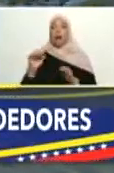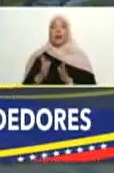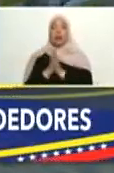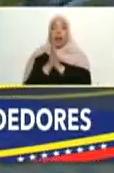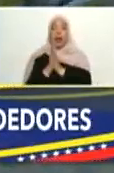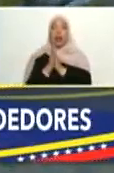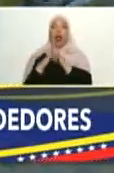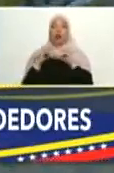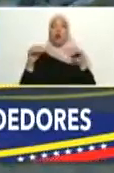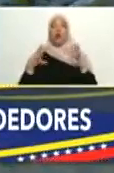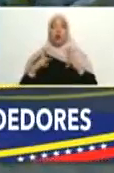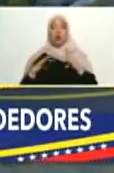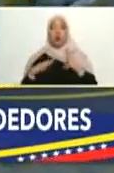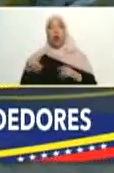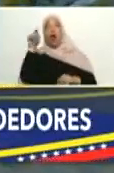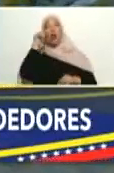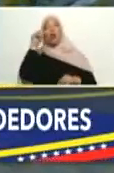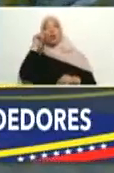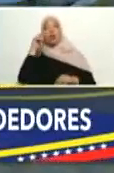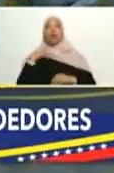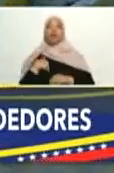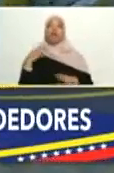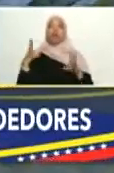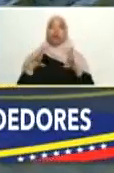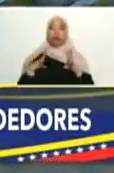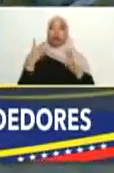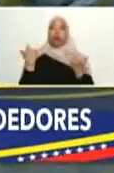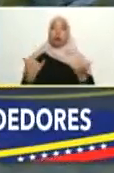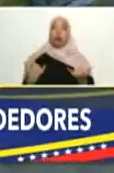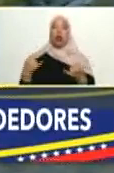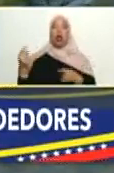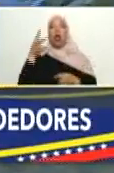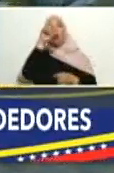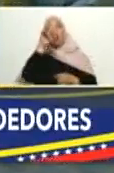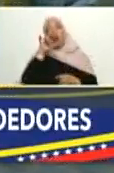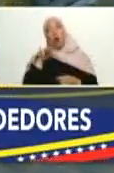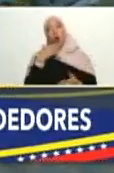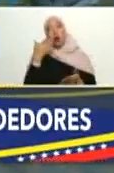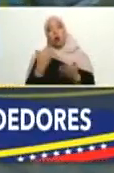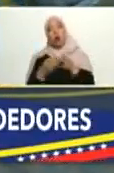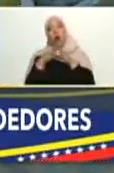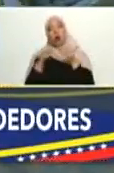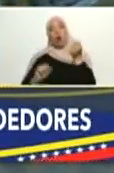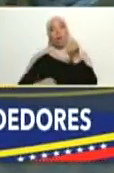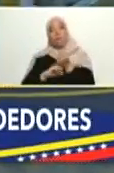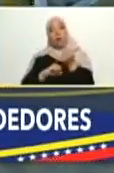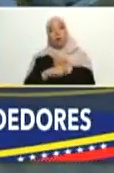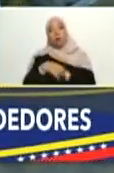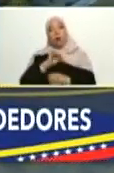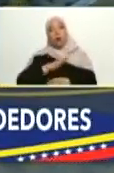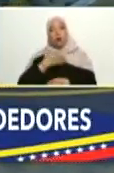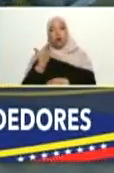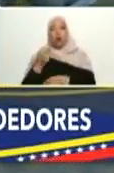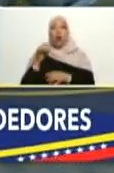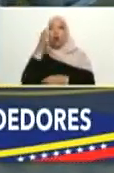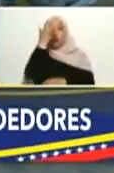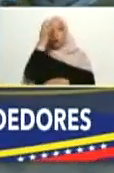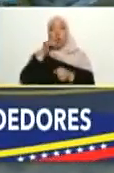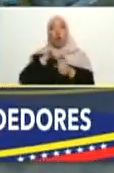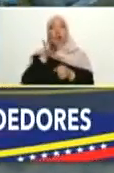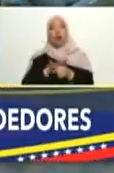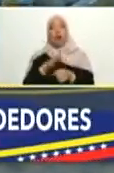sobre todo el turismo receptivo, el turismo permanente de día a día, y que gracias a todo el apoyo que usted nos ha dado desde Falcón,